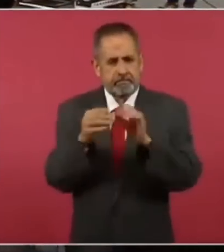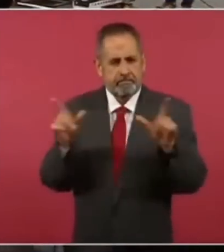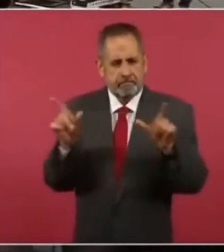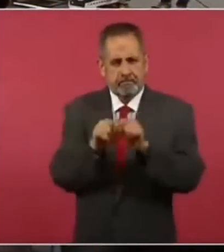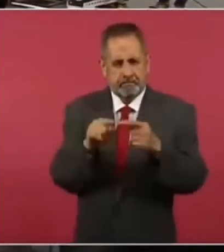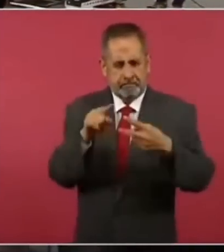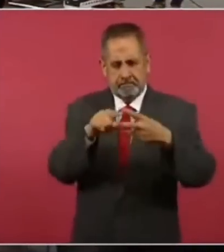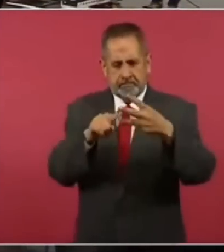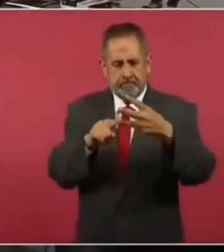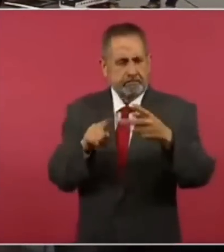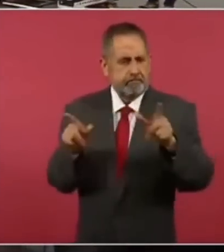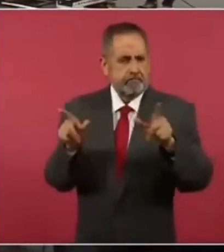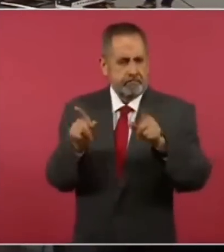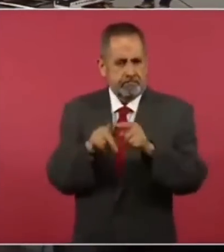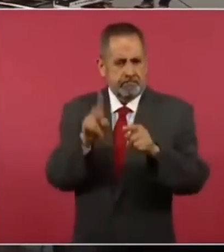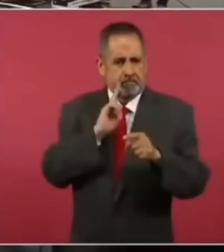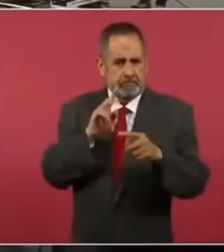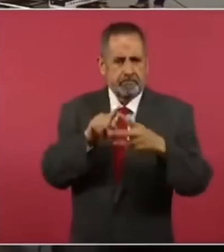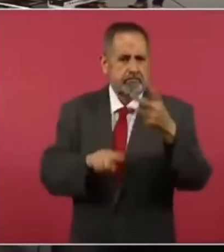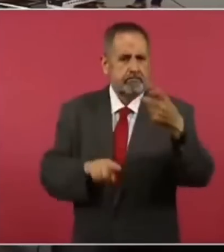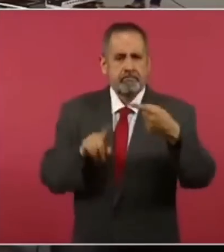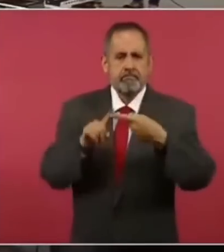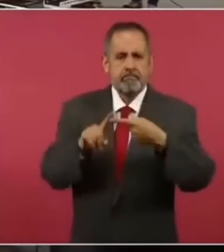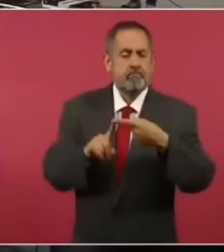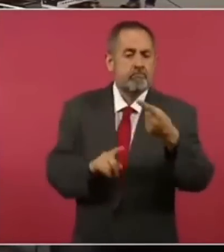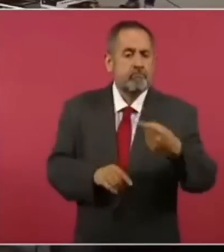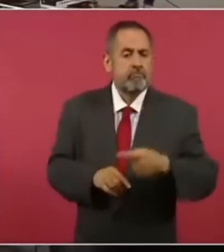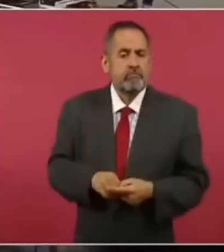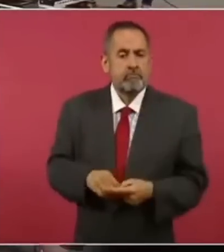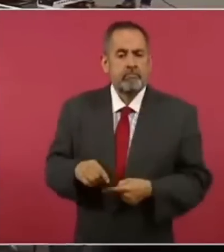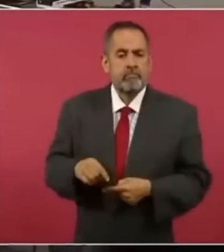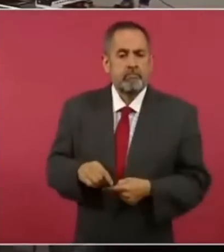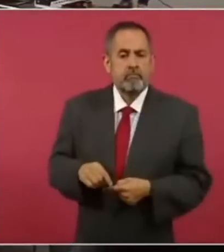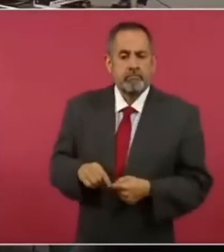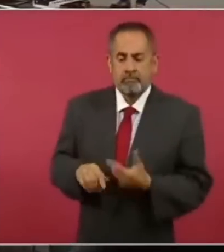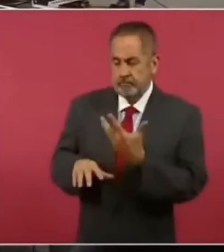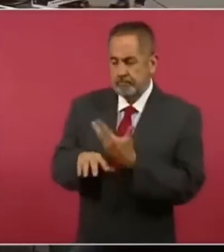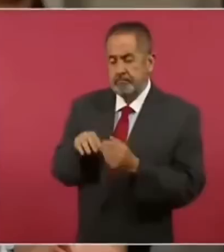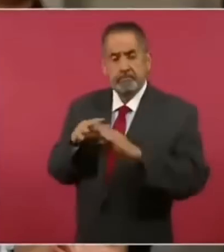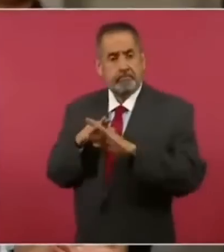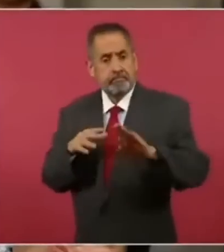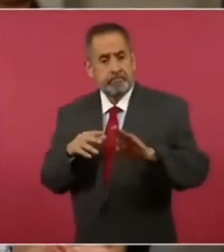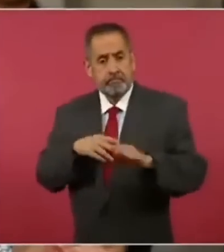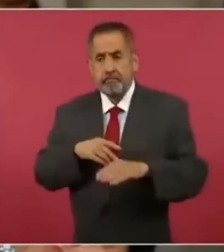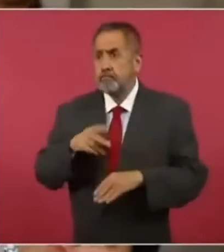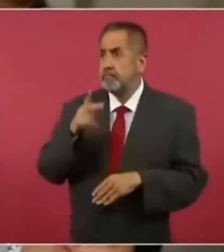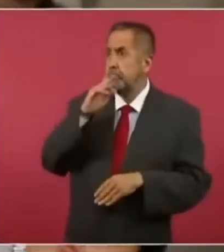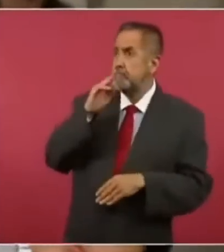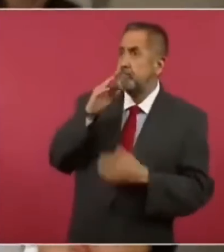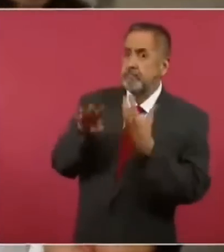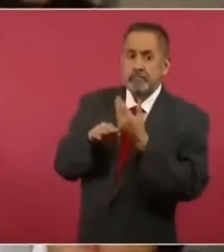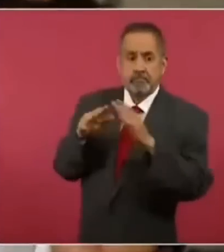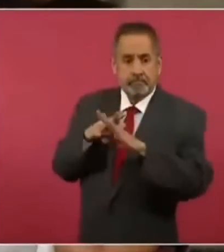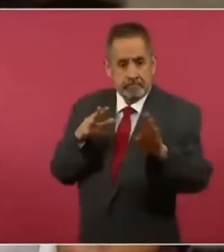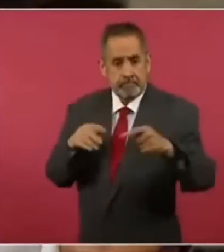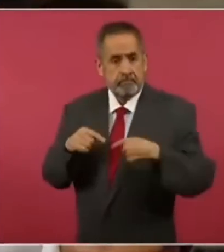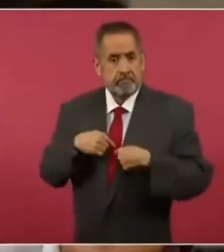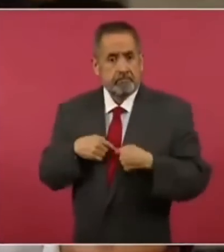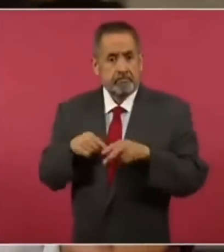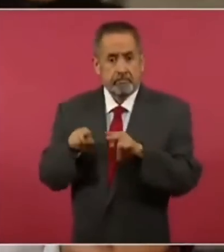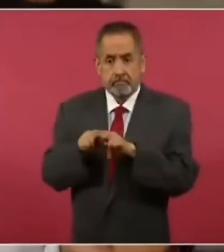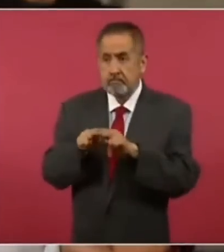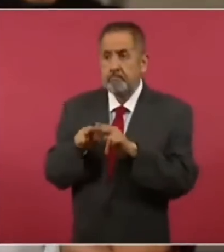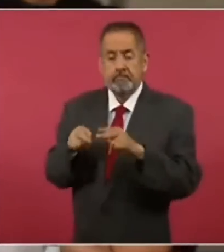3 planteamientos, presidente. El primero, como migrante, hijo de migrante, nieto de migrante,